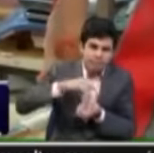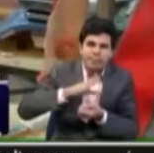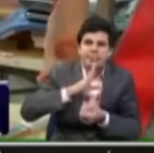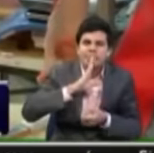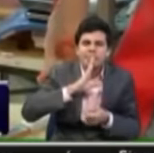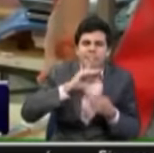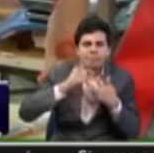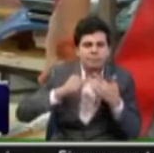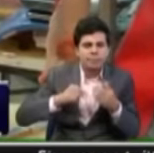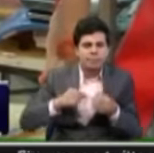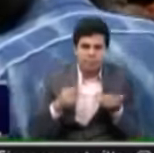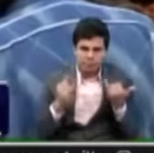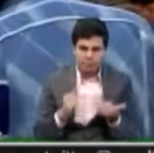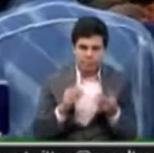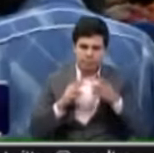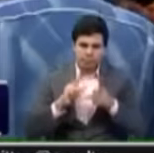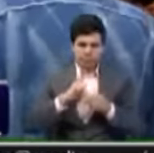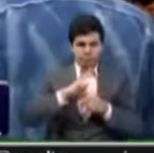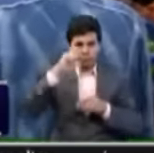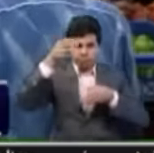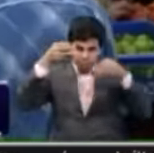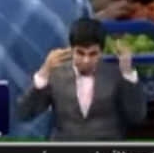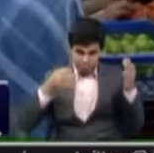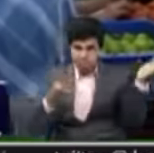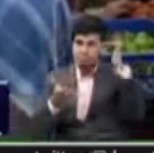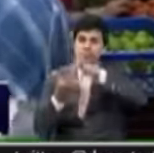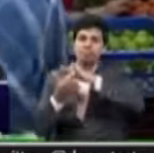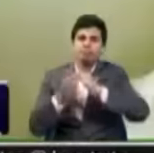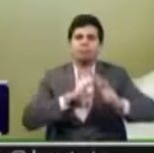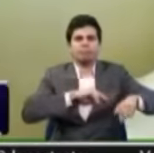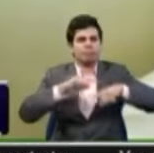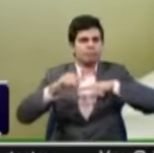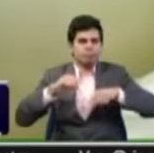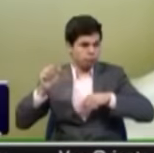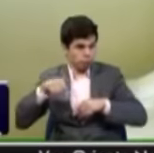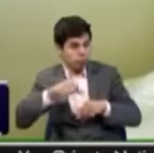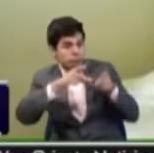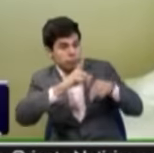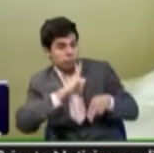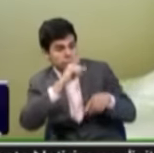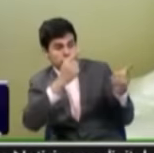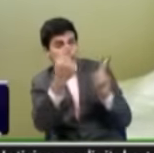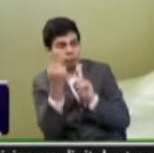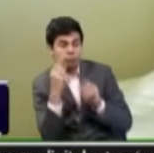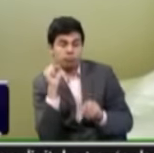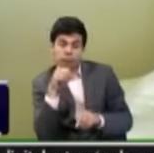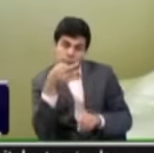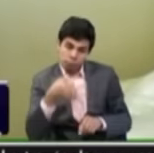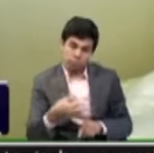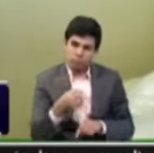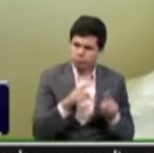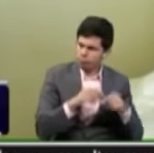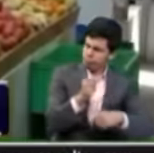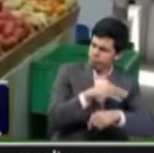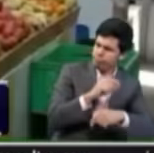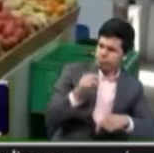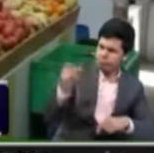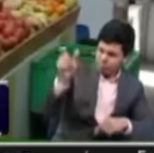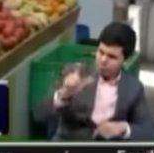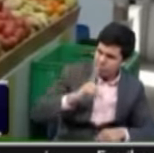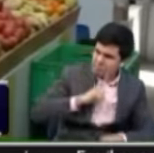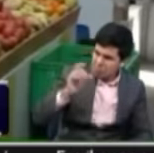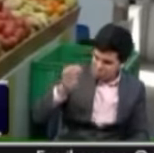plazas? ¿Son voceros autorizados? En la alcaldía dicen que sí y algunos dirigentes de las plazas dicen que no.